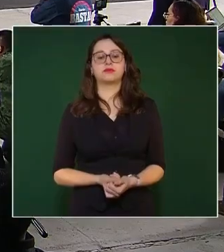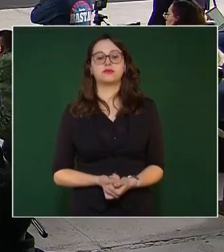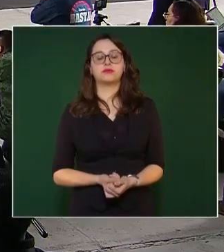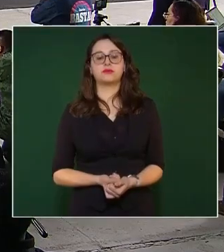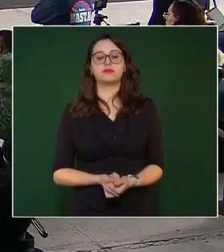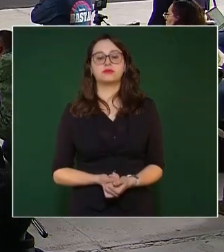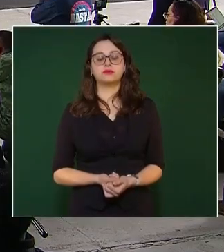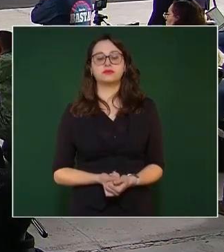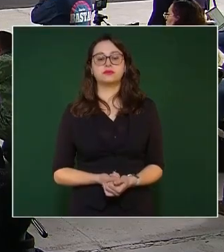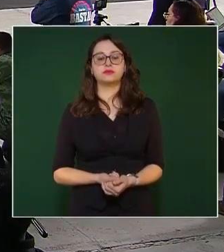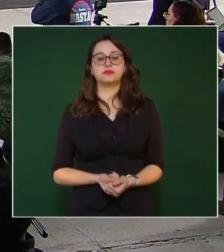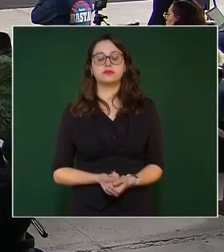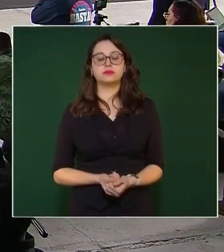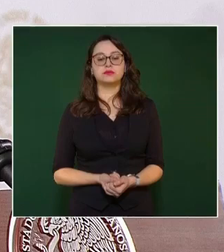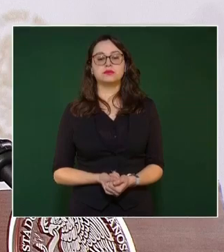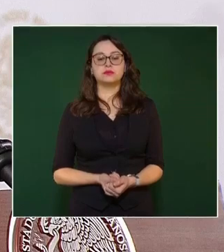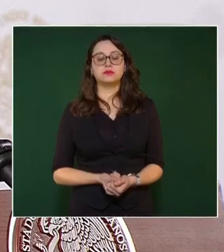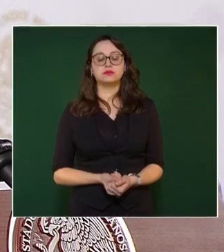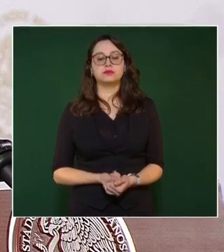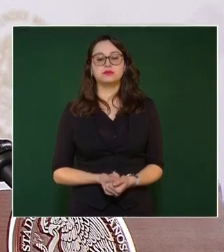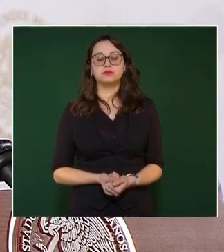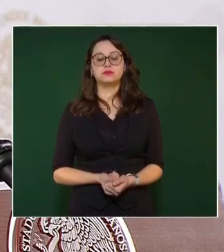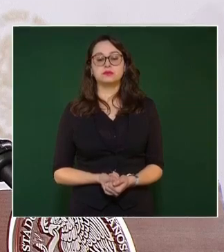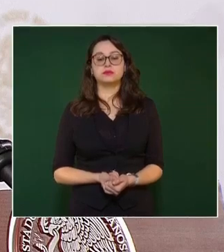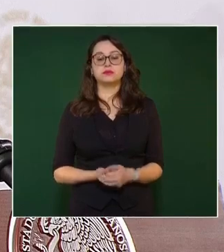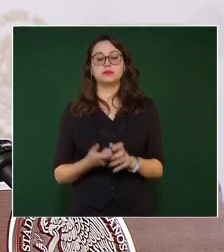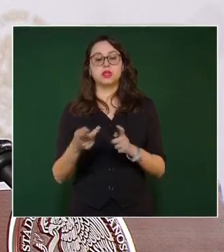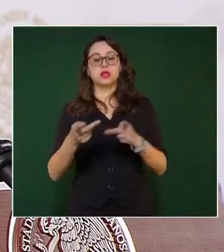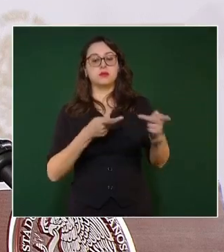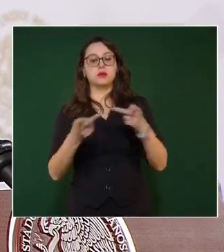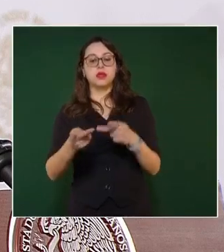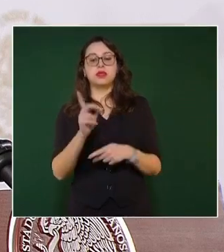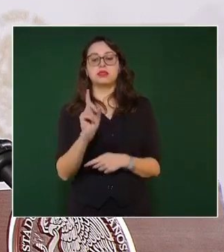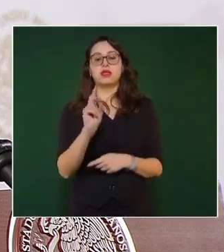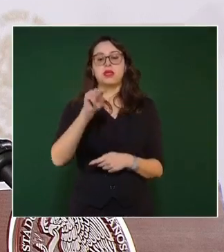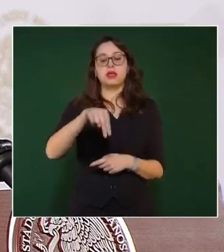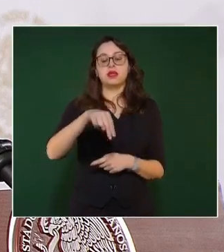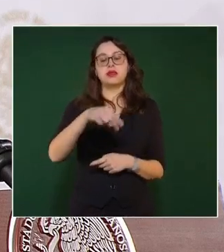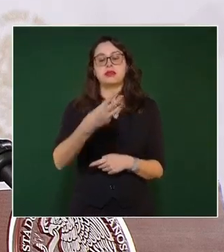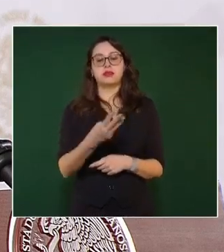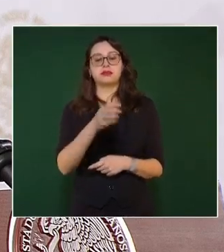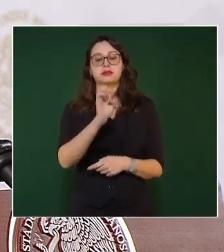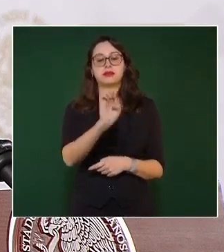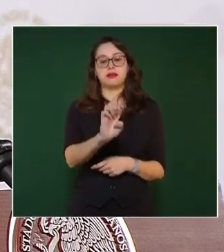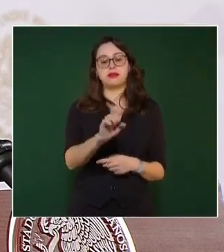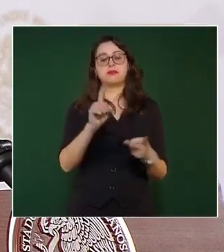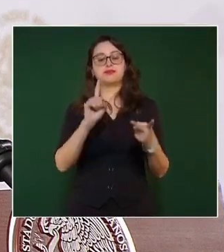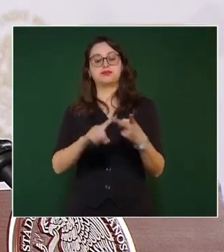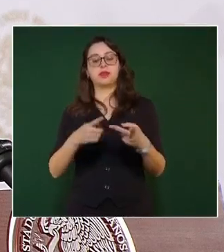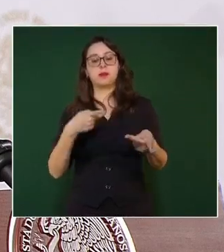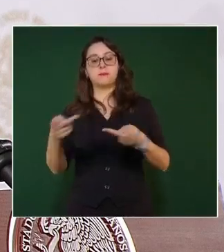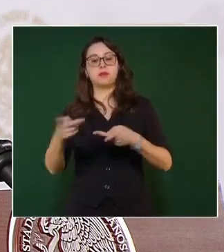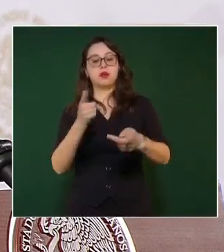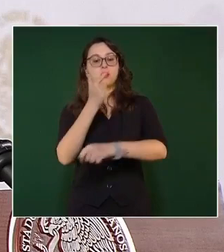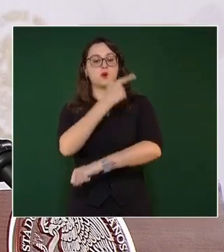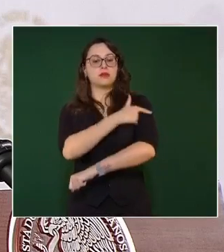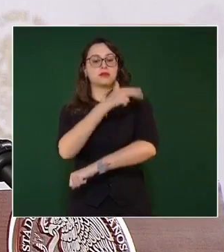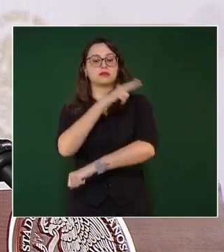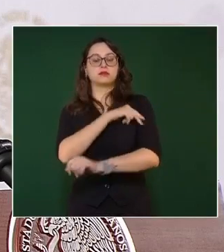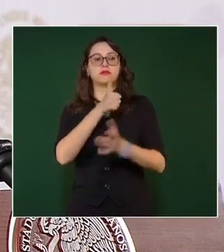han activado. En cuanto a la aplicación del plan de N3E y el plan de la Guardia Nacional